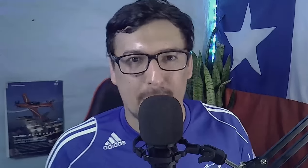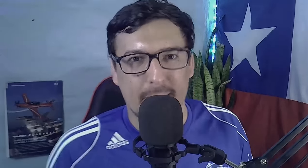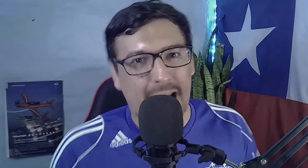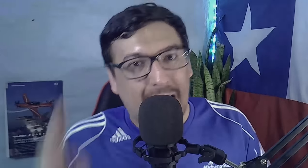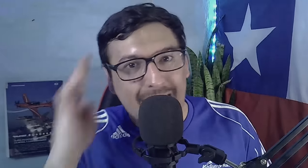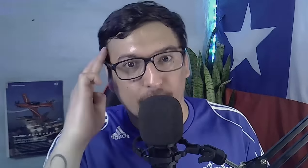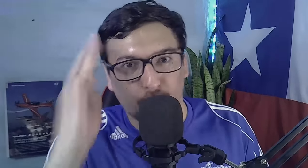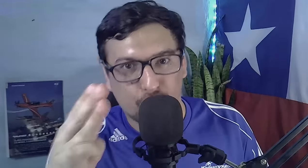video Bye bye adiós